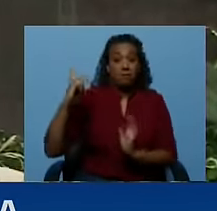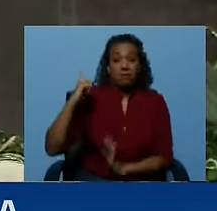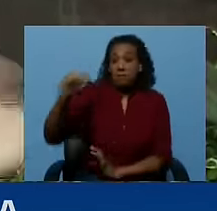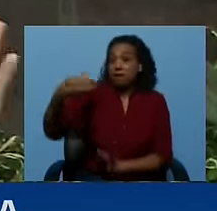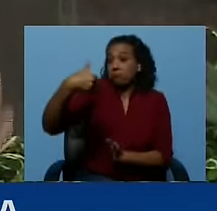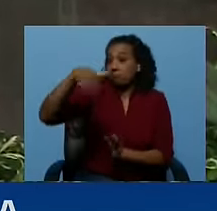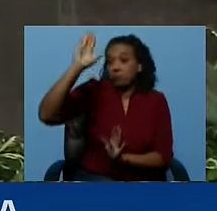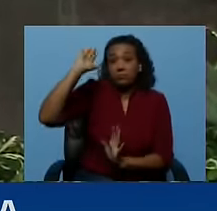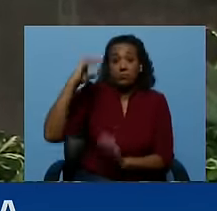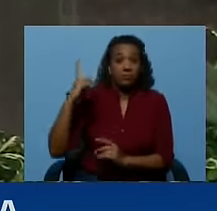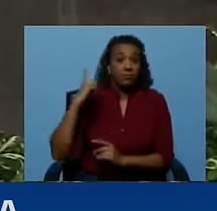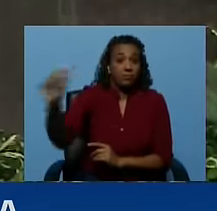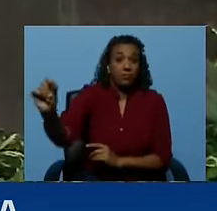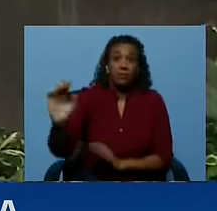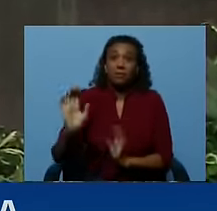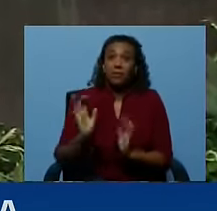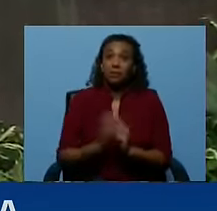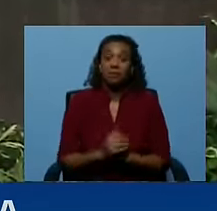Se fue.